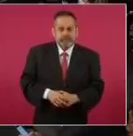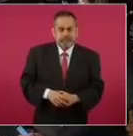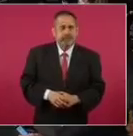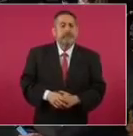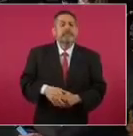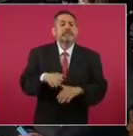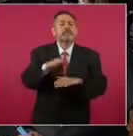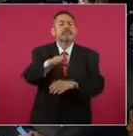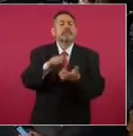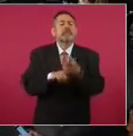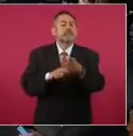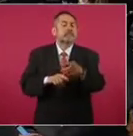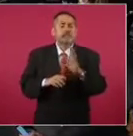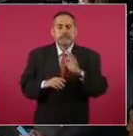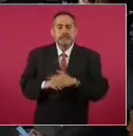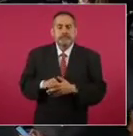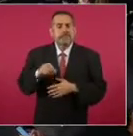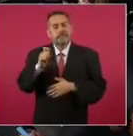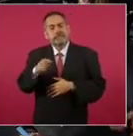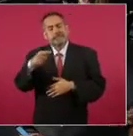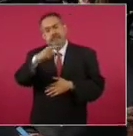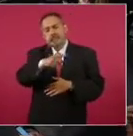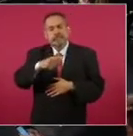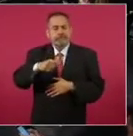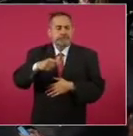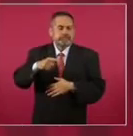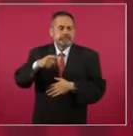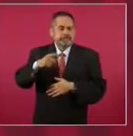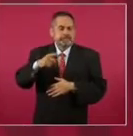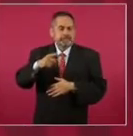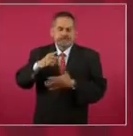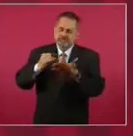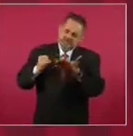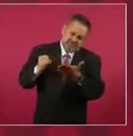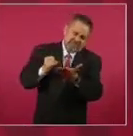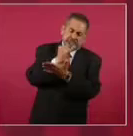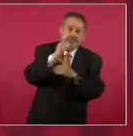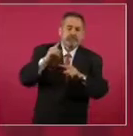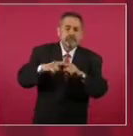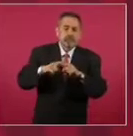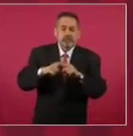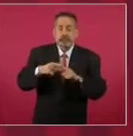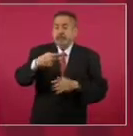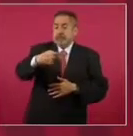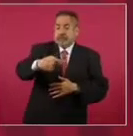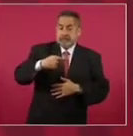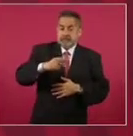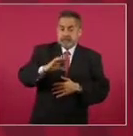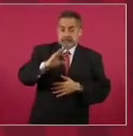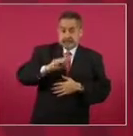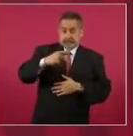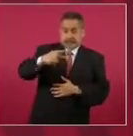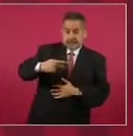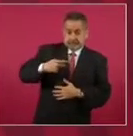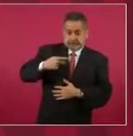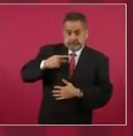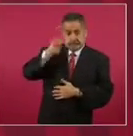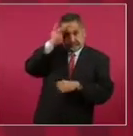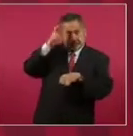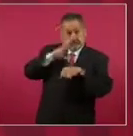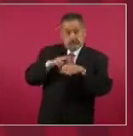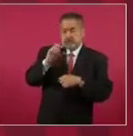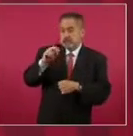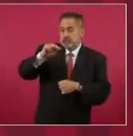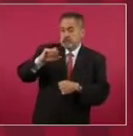Es una decisión que se tomó, me consultó a mí el director de